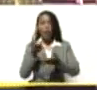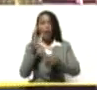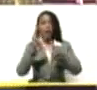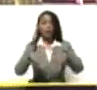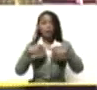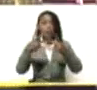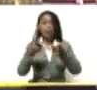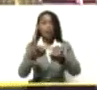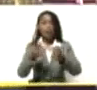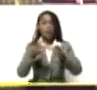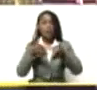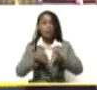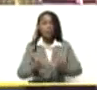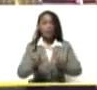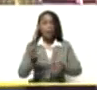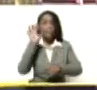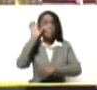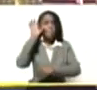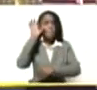del plan de la patria,